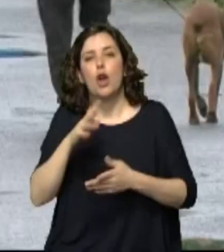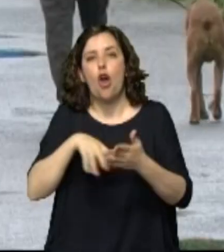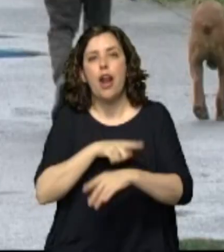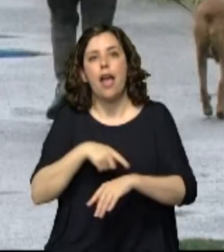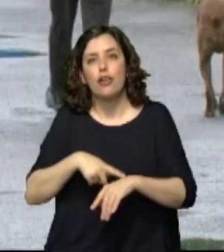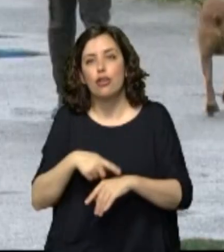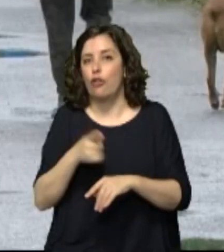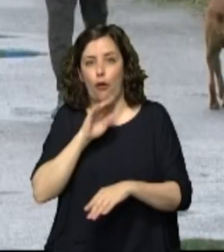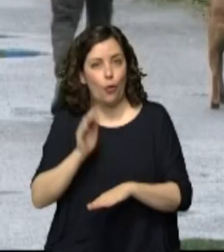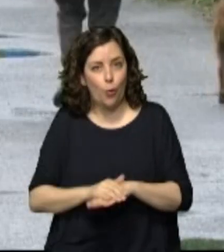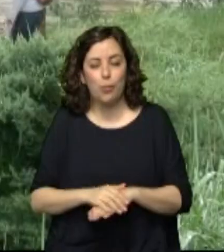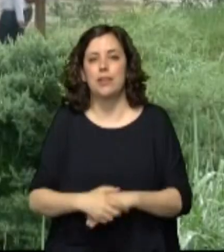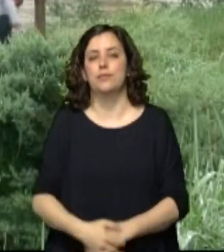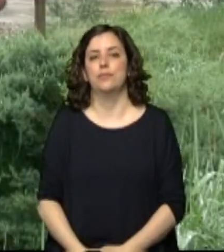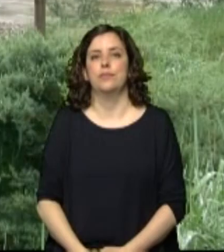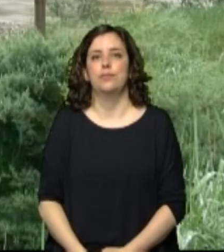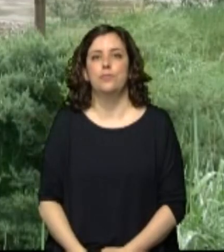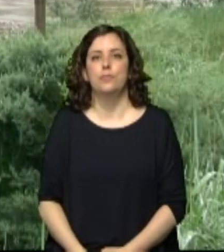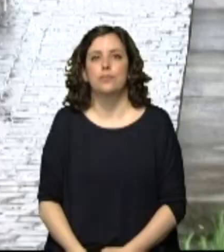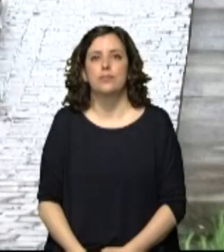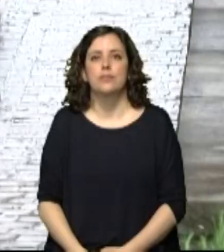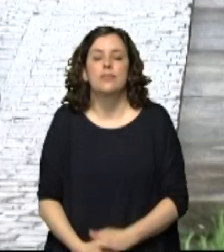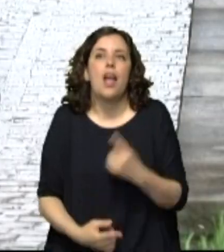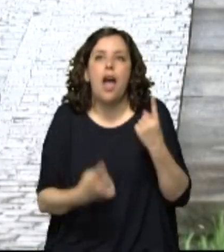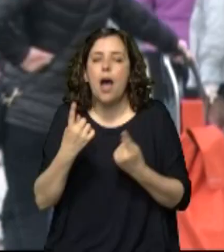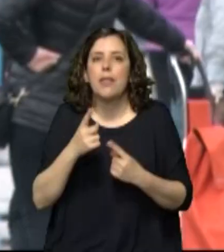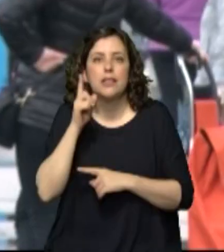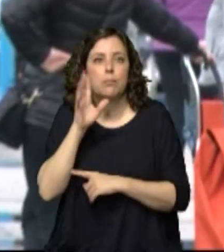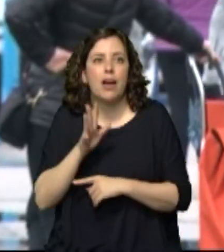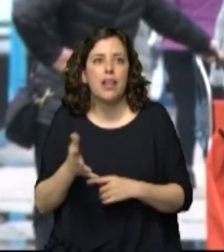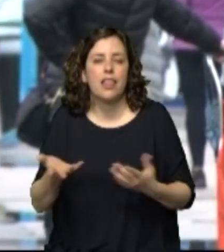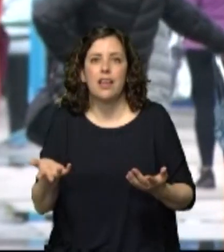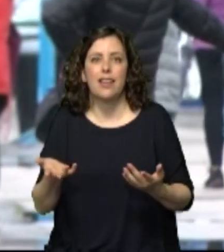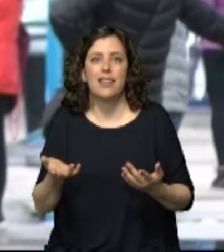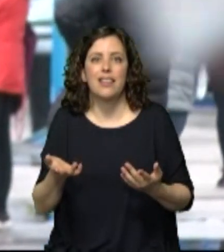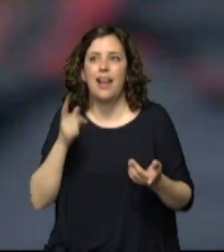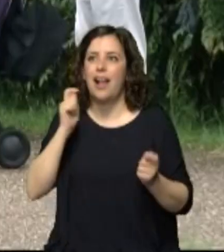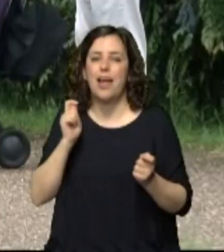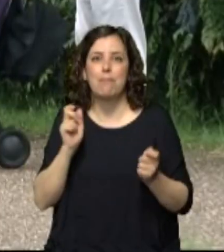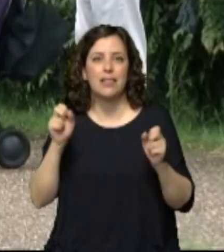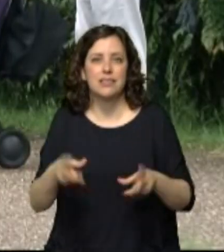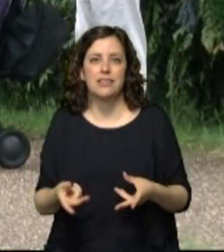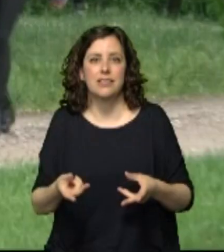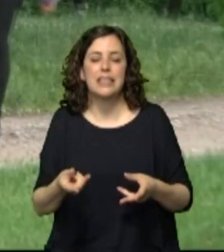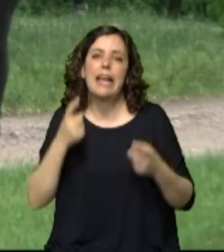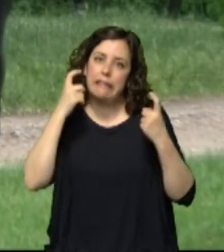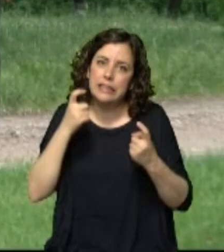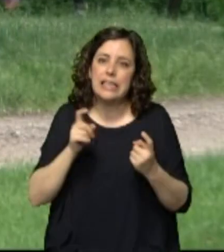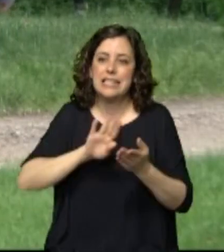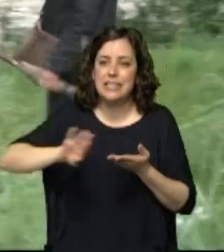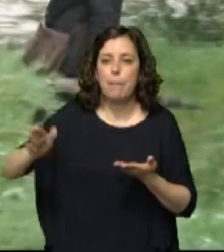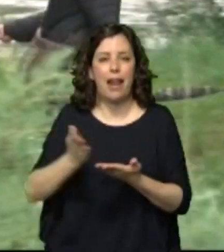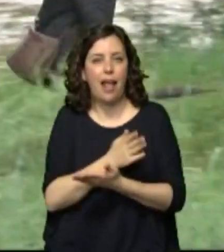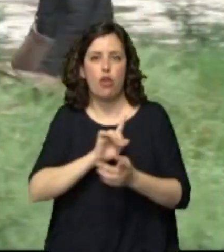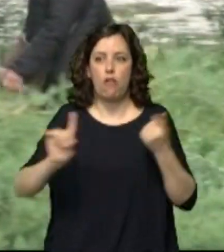momentos en los que no parece que estemos en esta situación, ¿no? Intentar estar más separados, no pasear todos juntos, cuidar